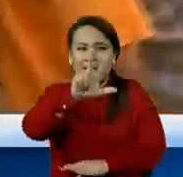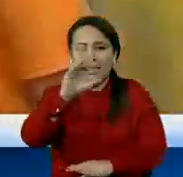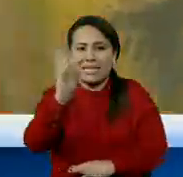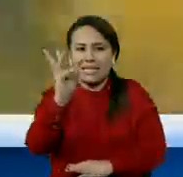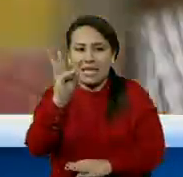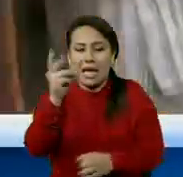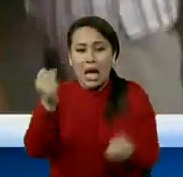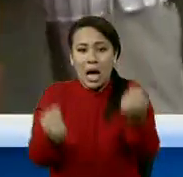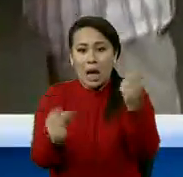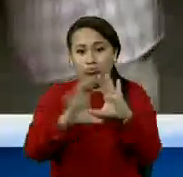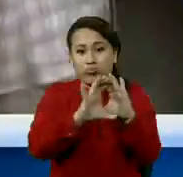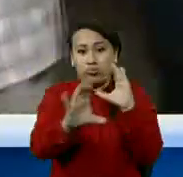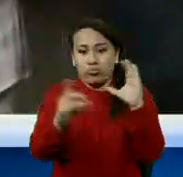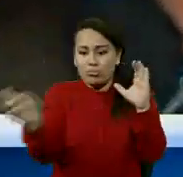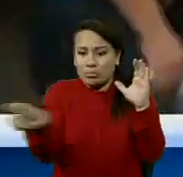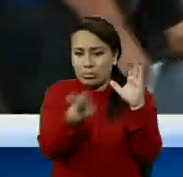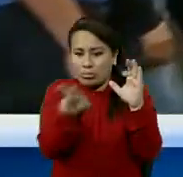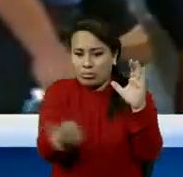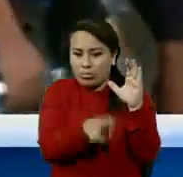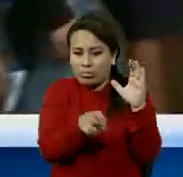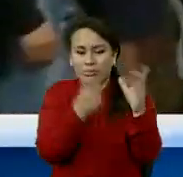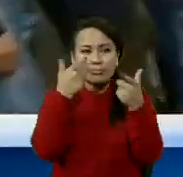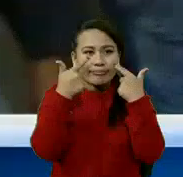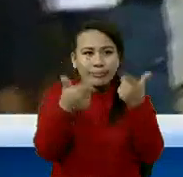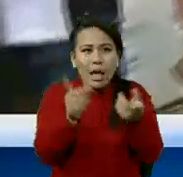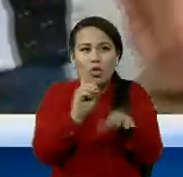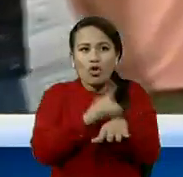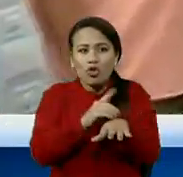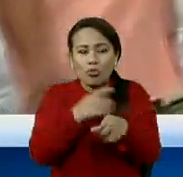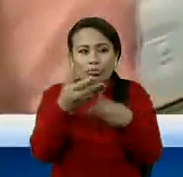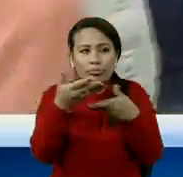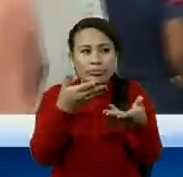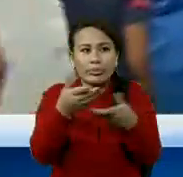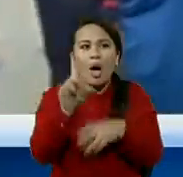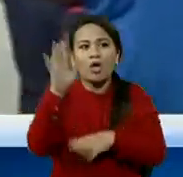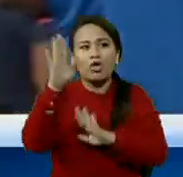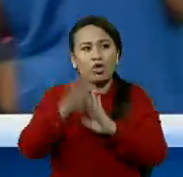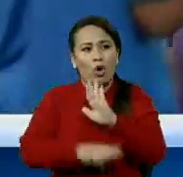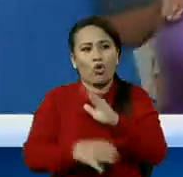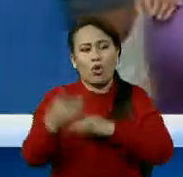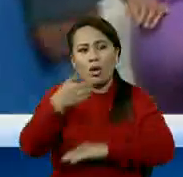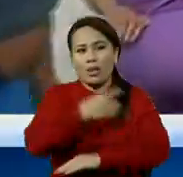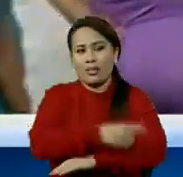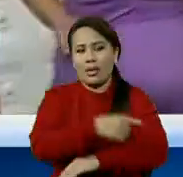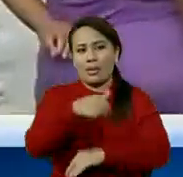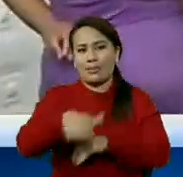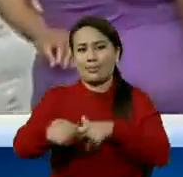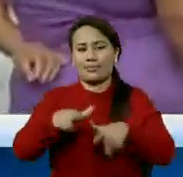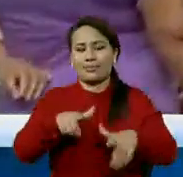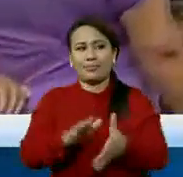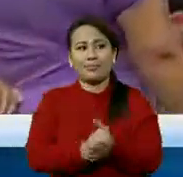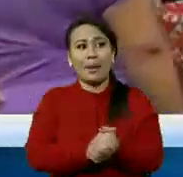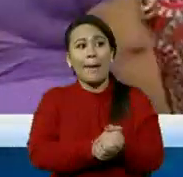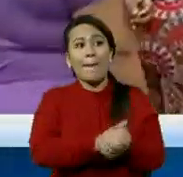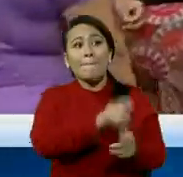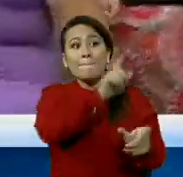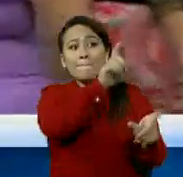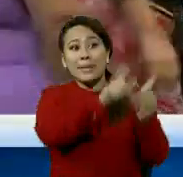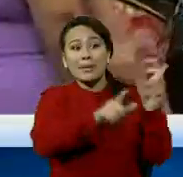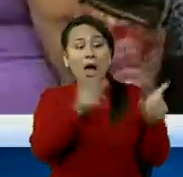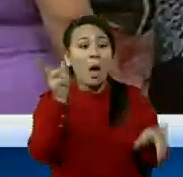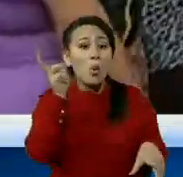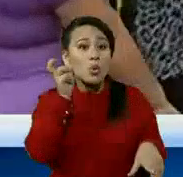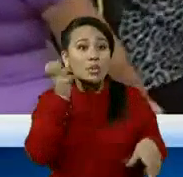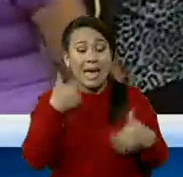clínicas móviles, 4 dispensarios más las brigadas de salud. Vamos a estar durante todo el día aquí en la parroquia Letamendi, así que los vecinos que estén